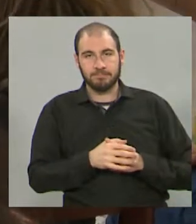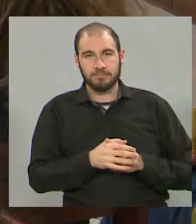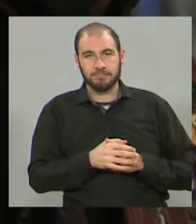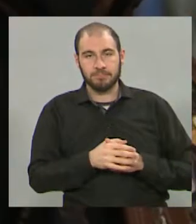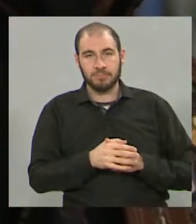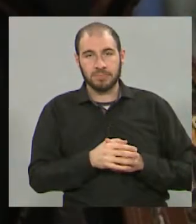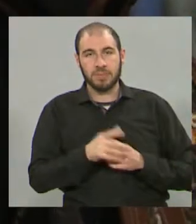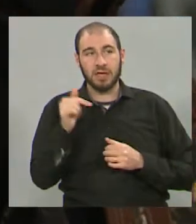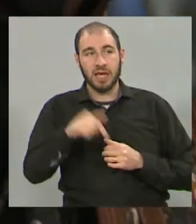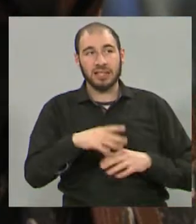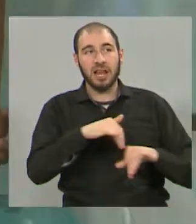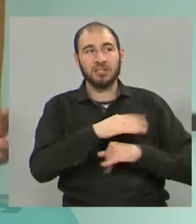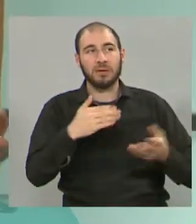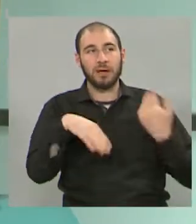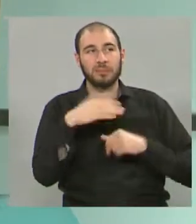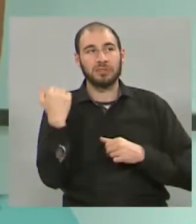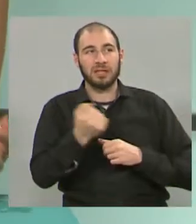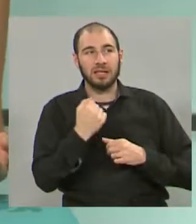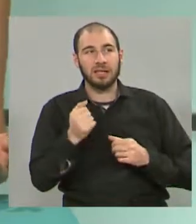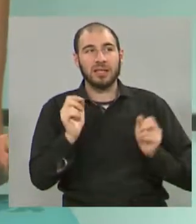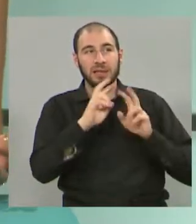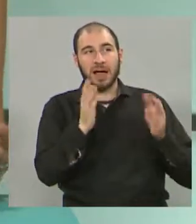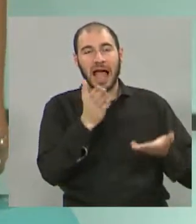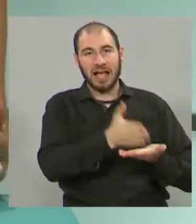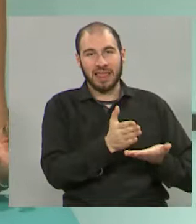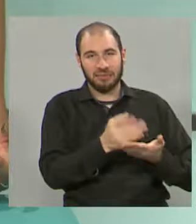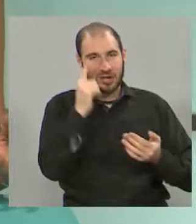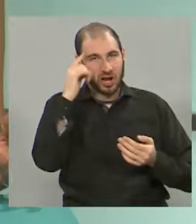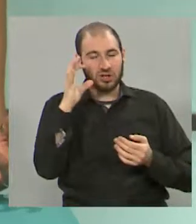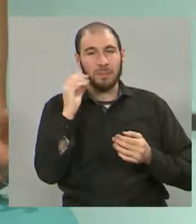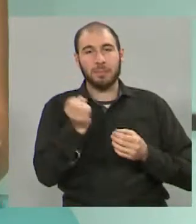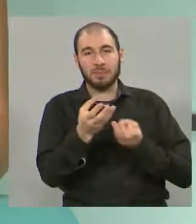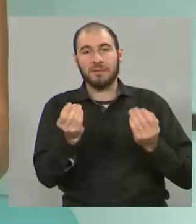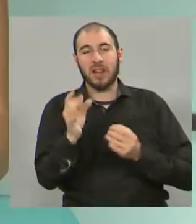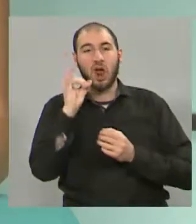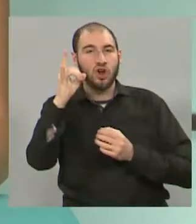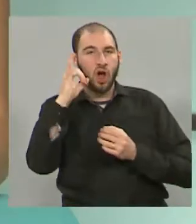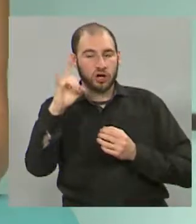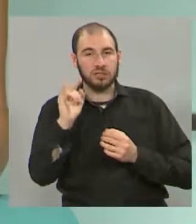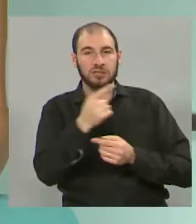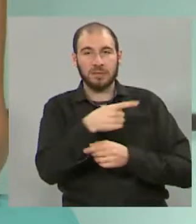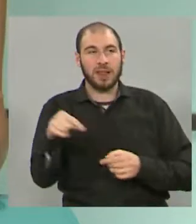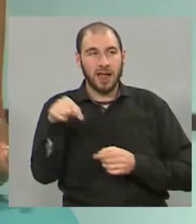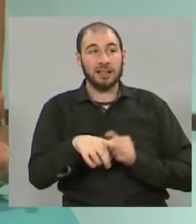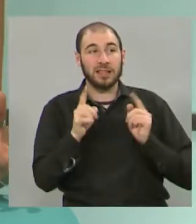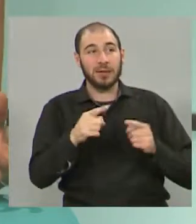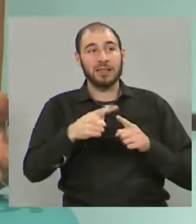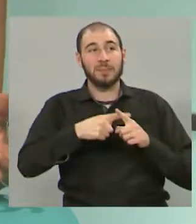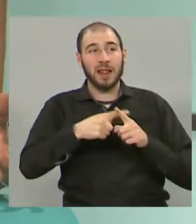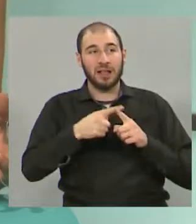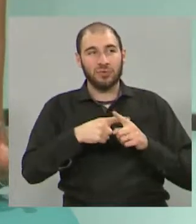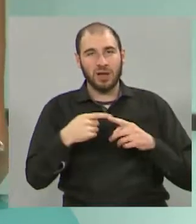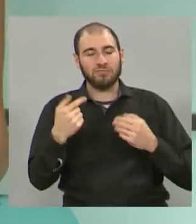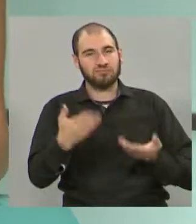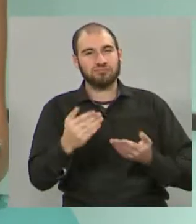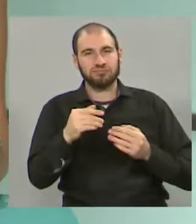estás por ahí fueron las noticias más importantes de la semana en el plano académico recordemos que estuvo el primavera rock fue una semana también con una temperatura que acompañó a